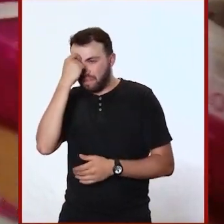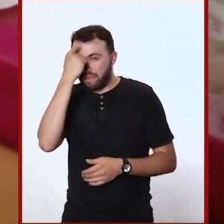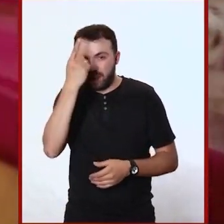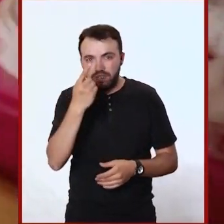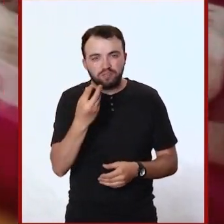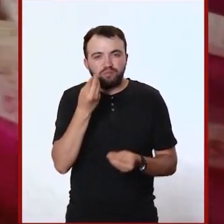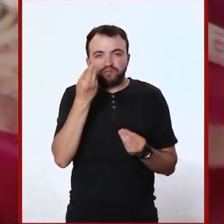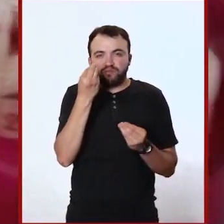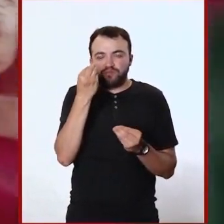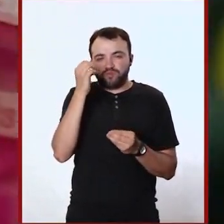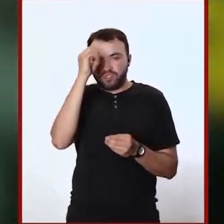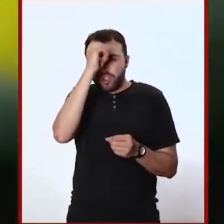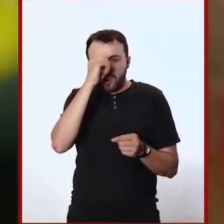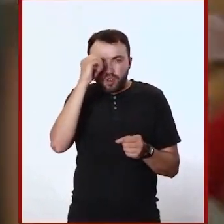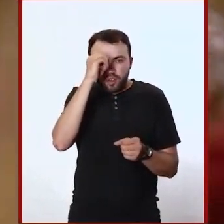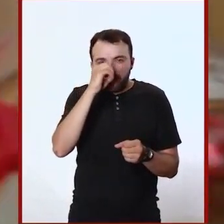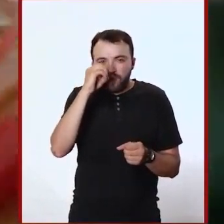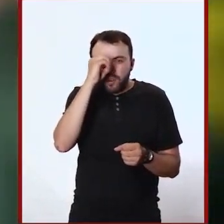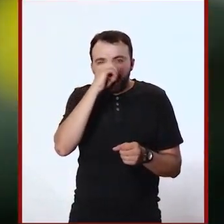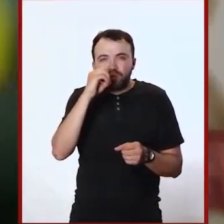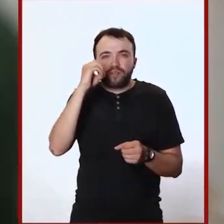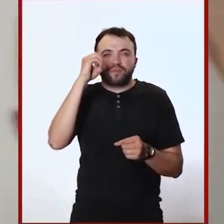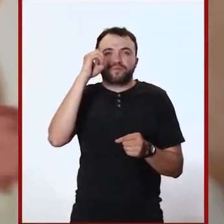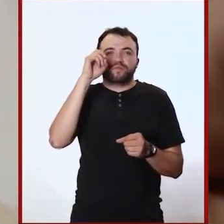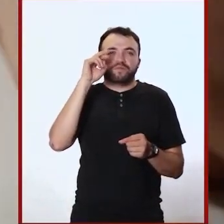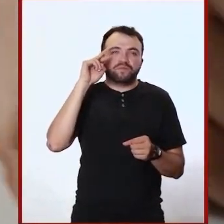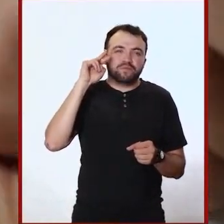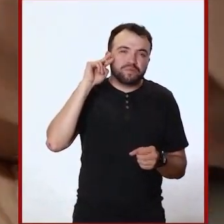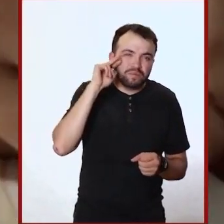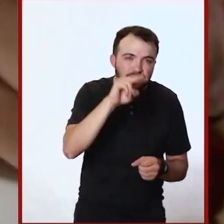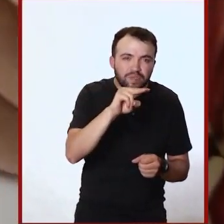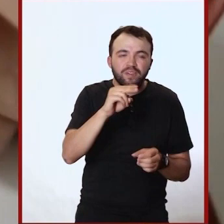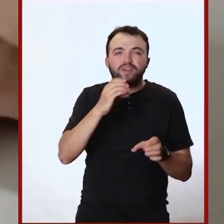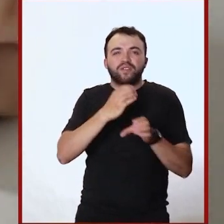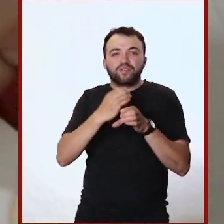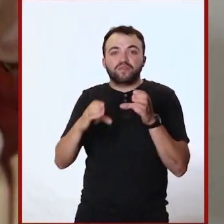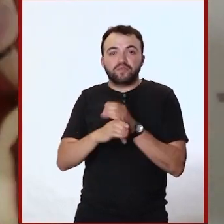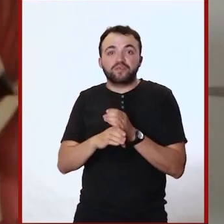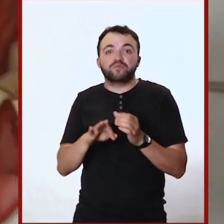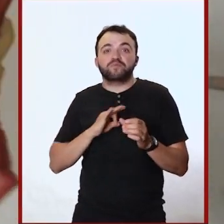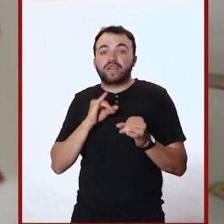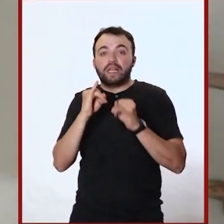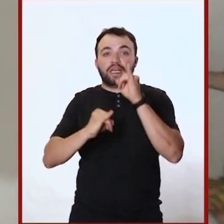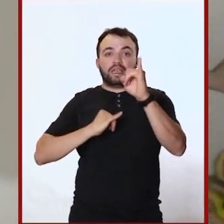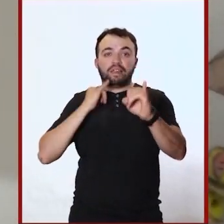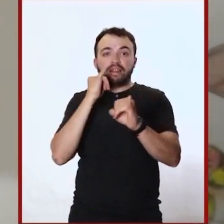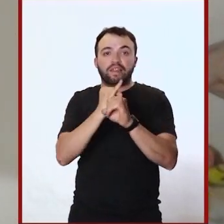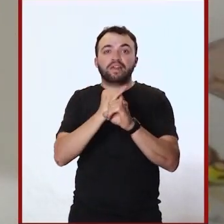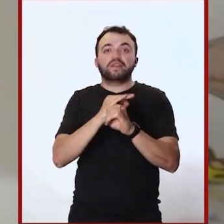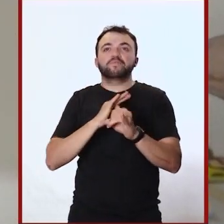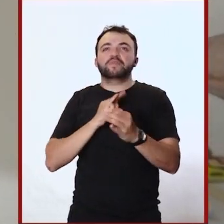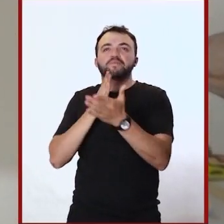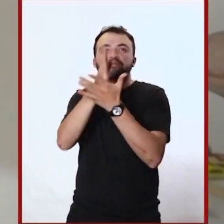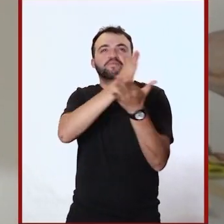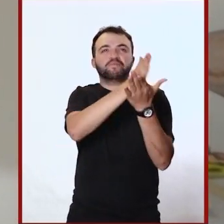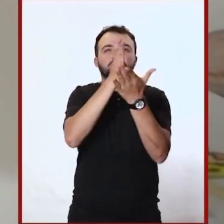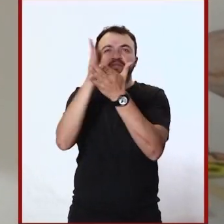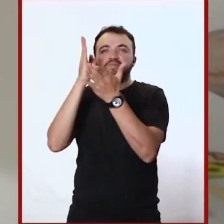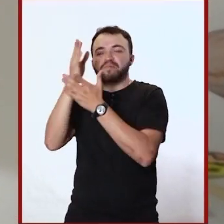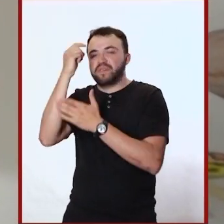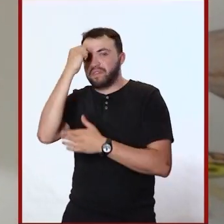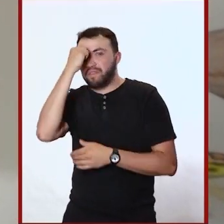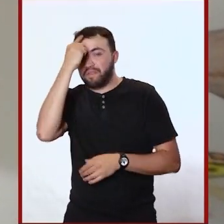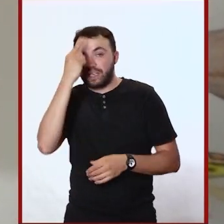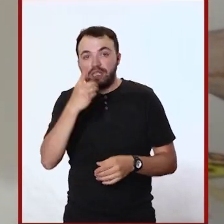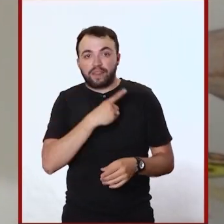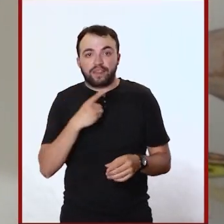capacitación, profesionalización, vamos a poder ser competitivos a nivel internacional, haciendo uso justo de toda la población joven que tenemos, ¿no? Que sigue